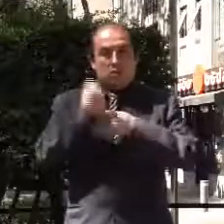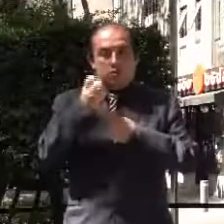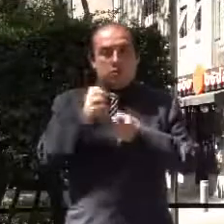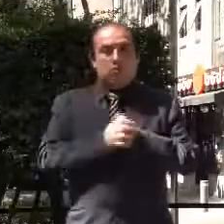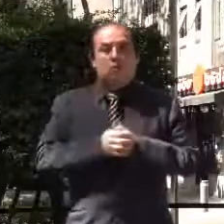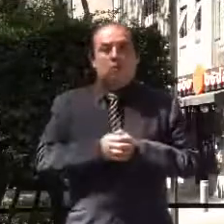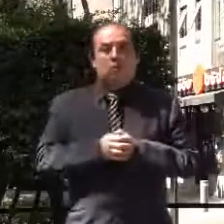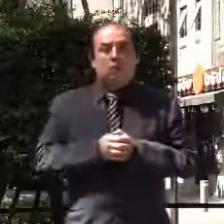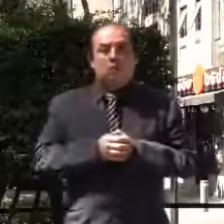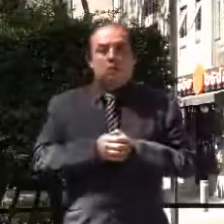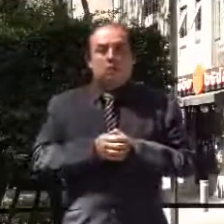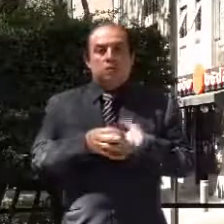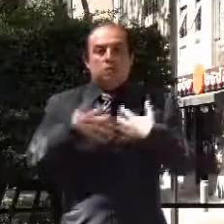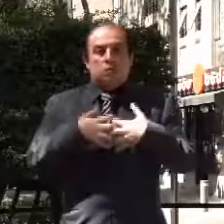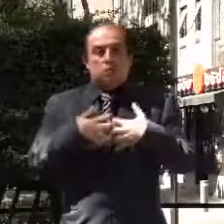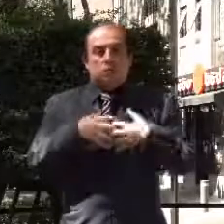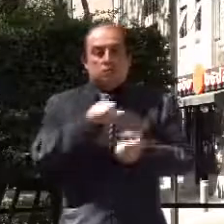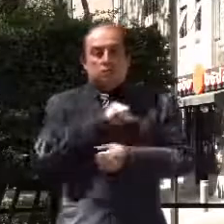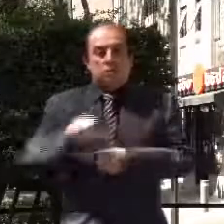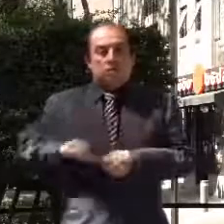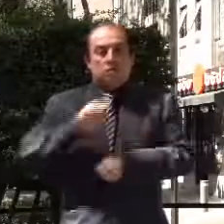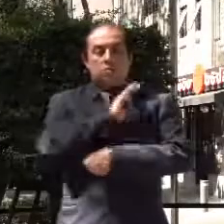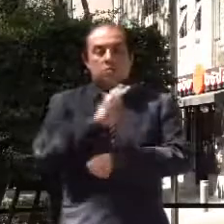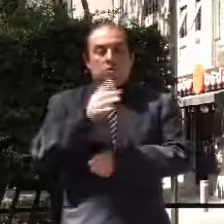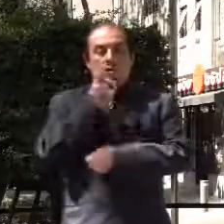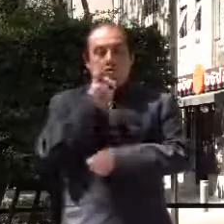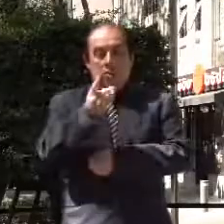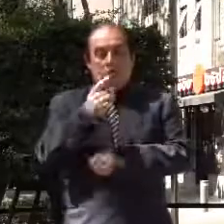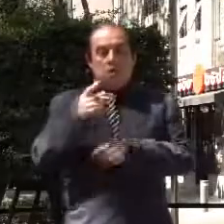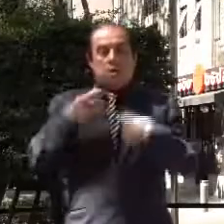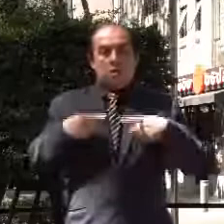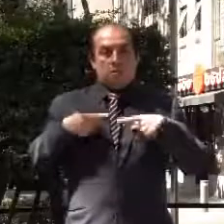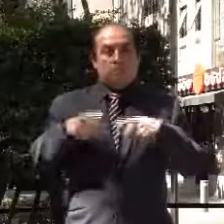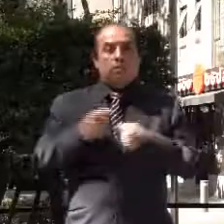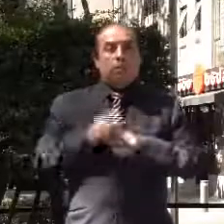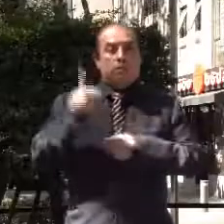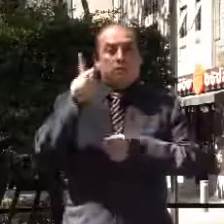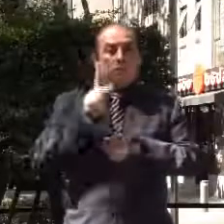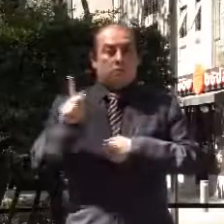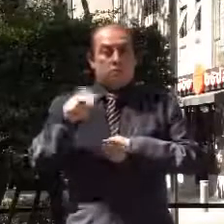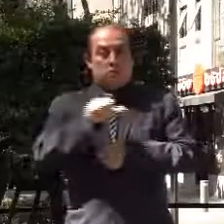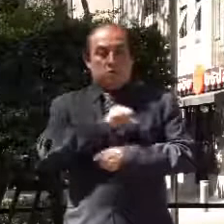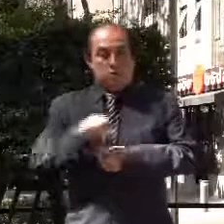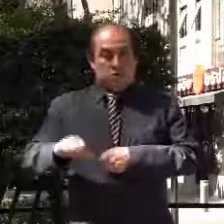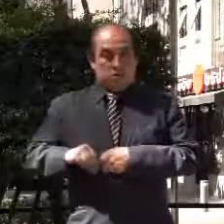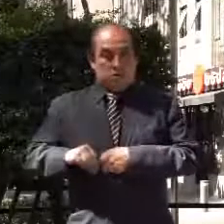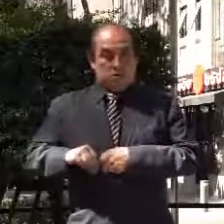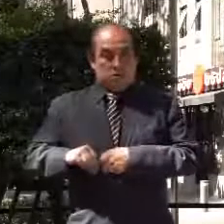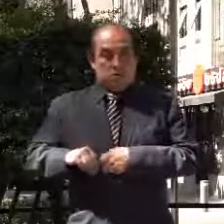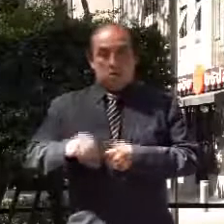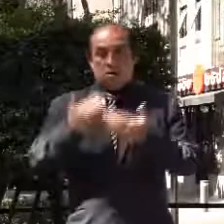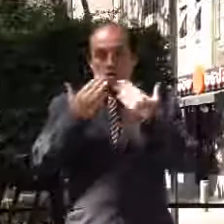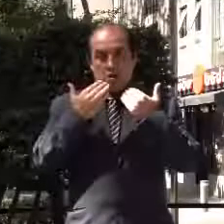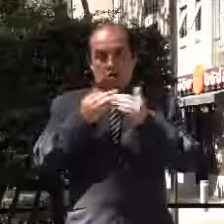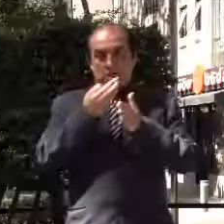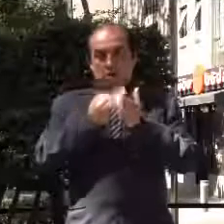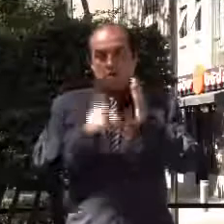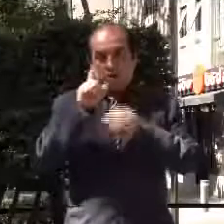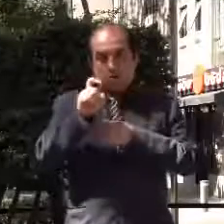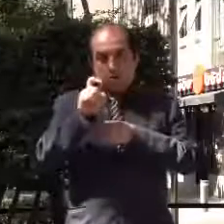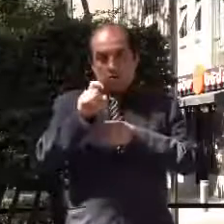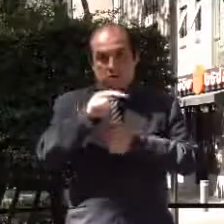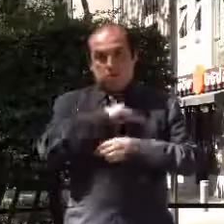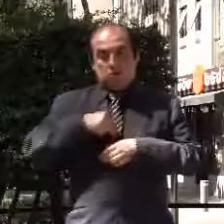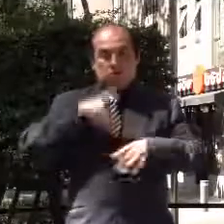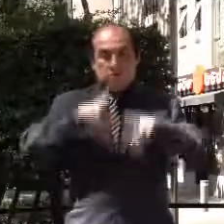obras, alcalde, usted podría decirle a sus gobernados que ya no va a haber falta de agua aquí en la alcaldía. A ver, nosotros dependemos